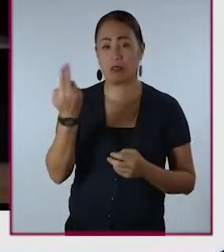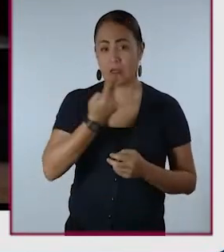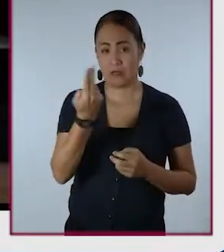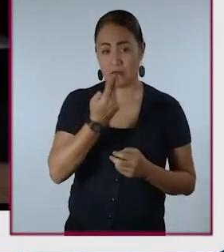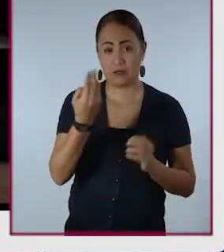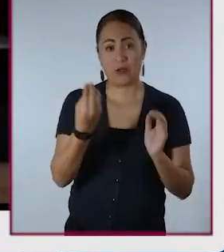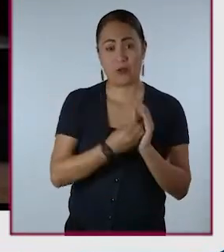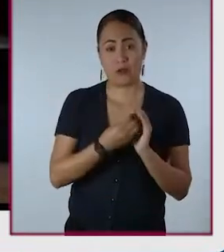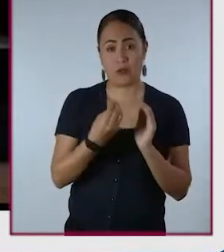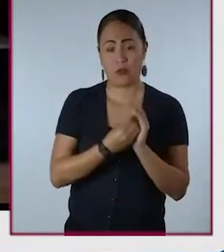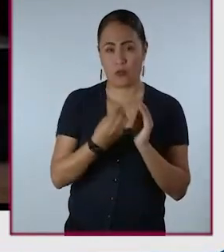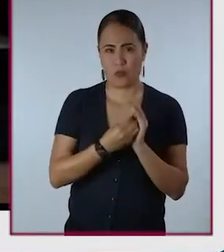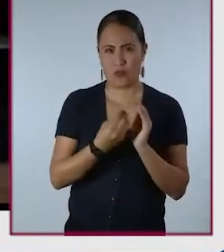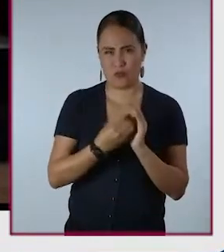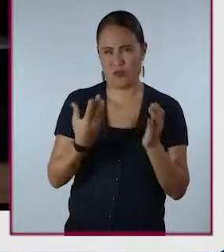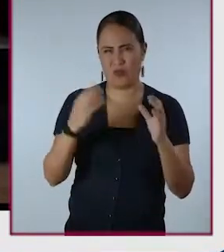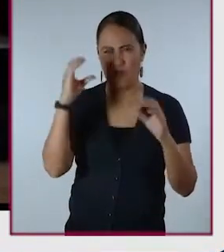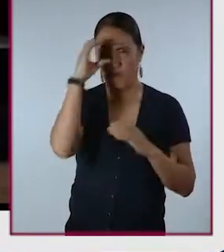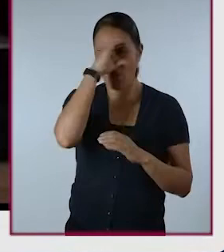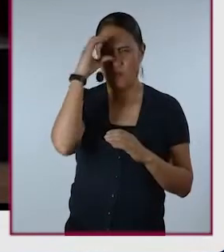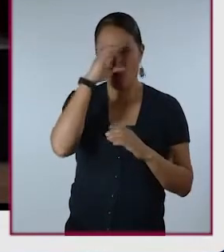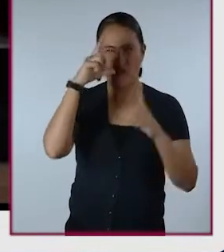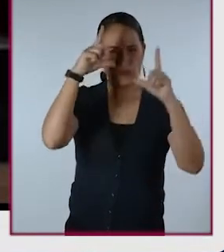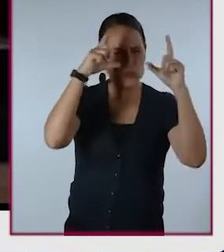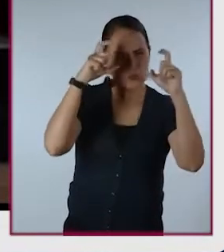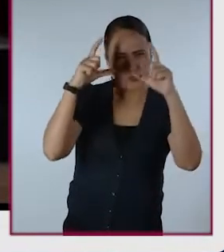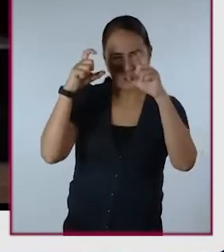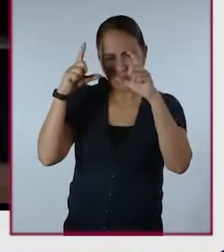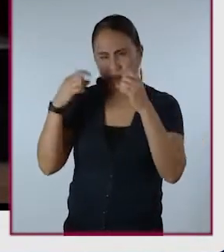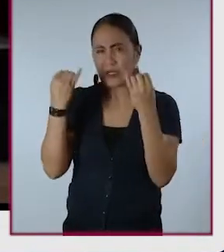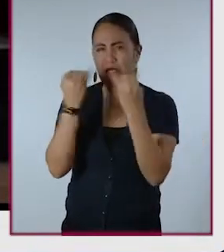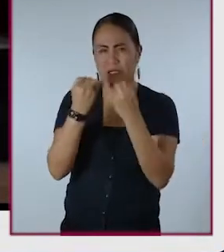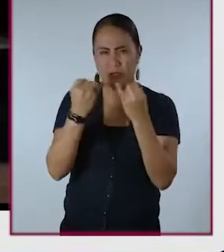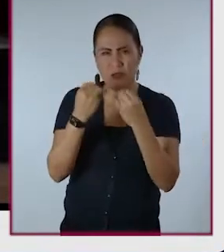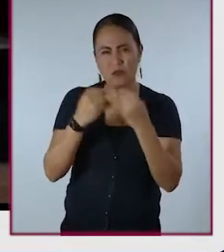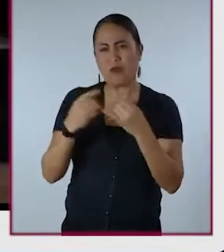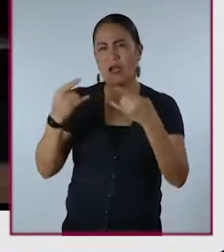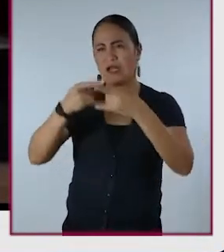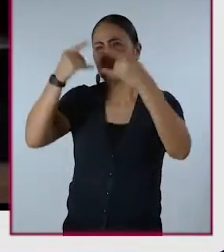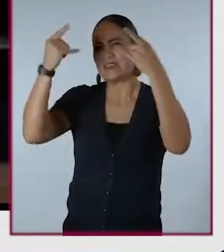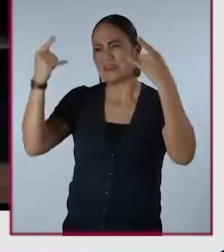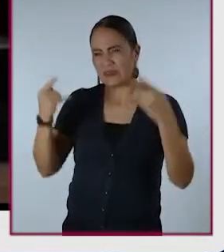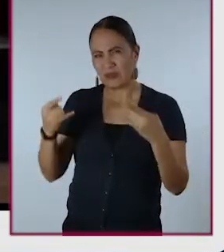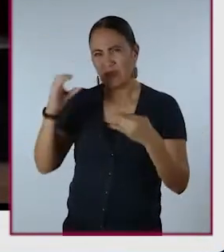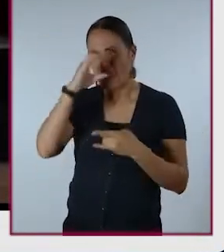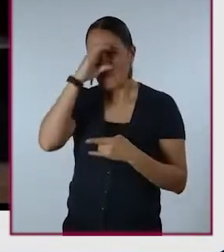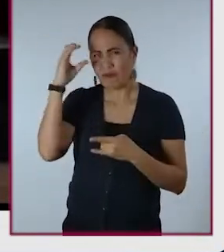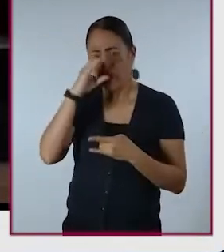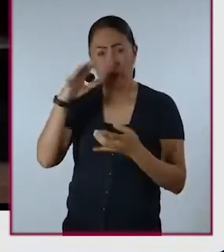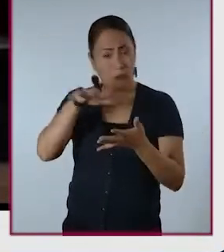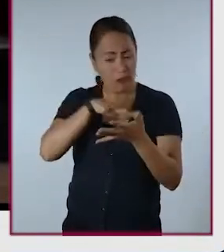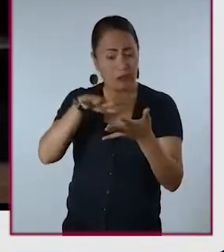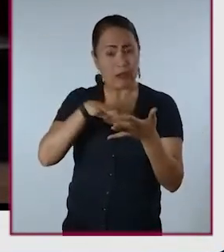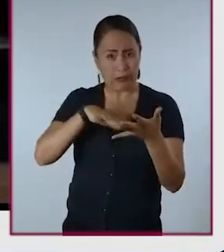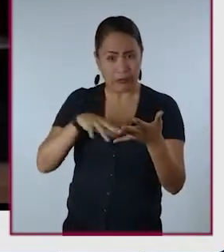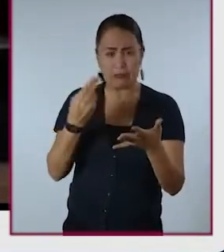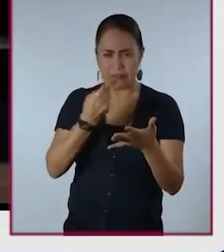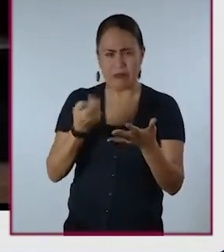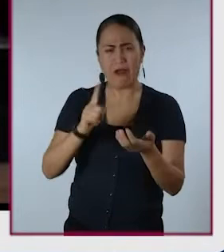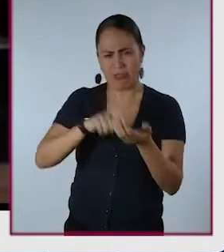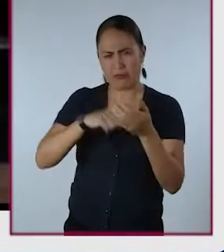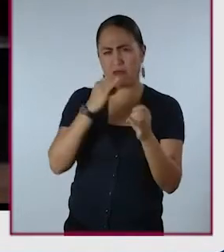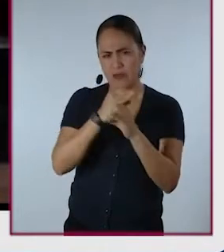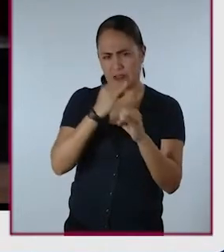de fotografía, leer un poco de la historia de la fotografía. Hay muchísimas cosas ahora en